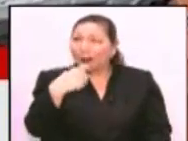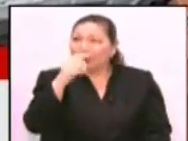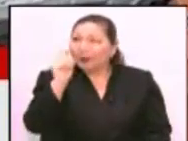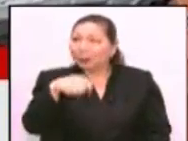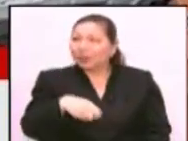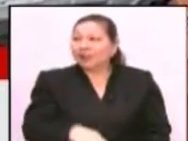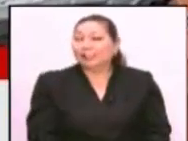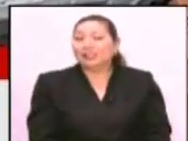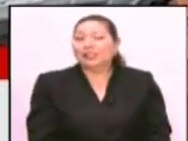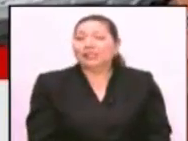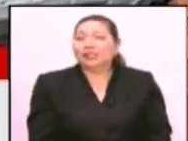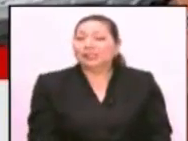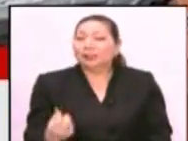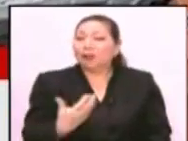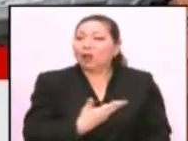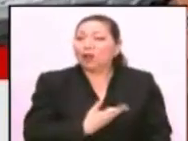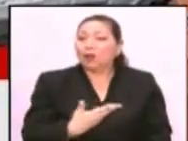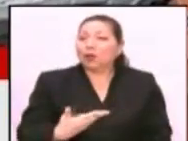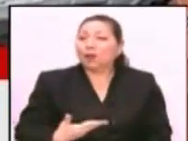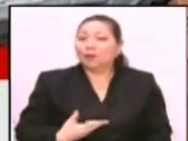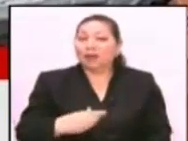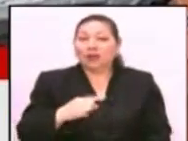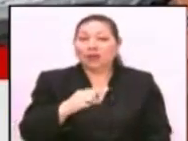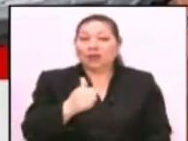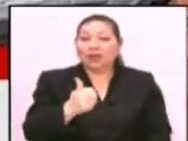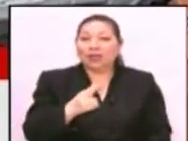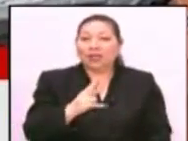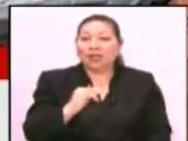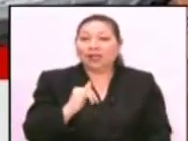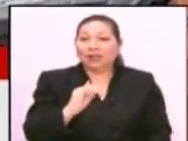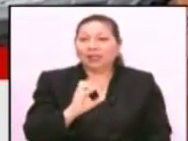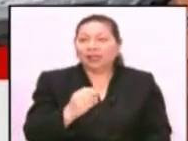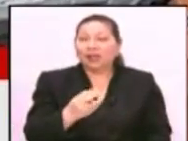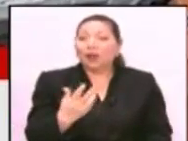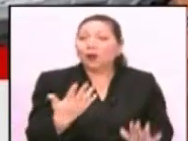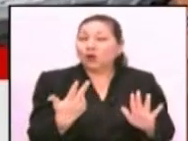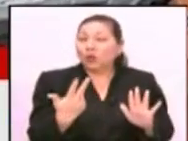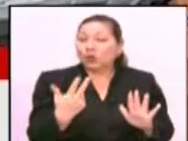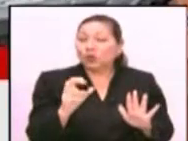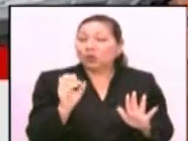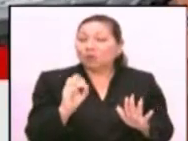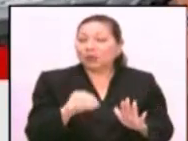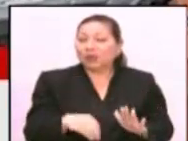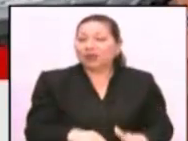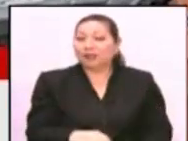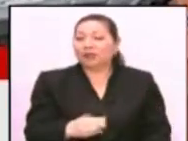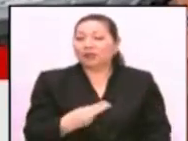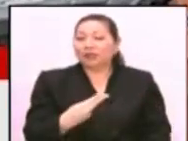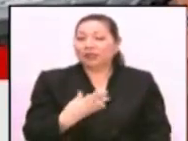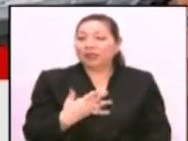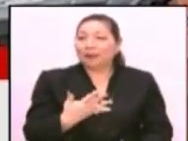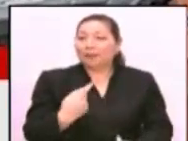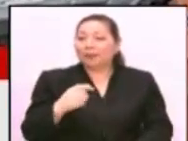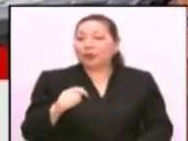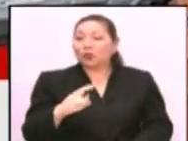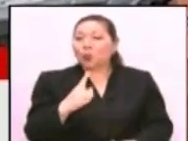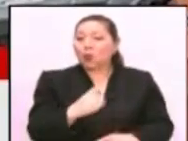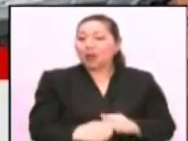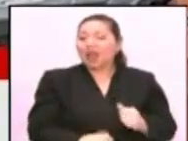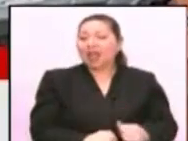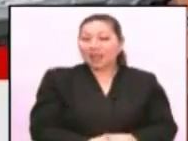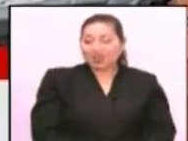4%. En el segundo gobierno del presidente García, casi ya llegamos a 8%. Y en el presidente Humala, 10%